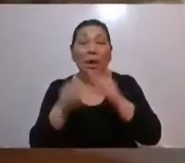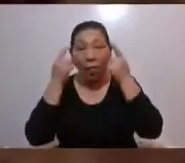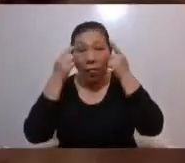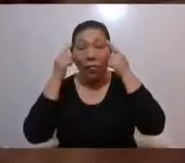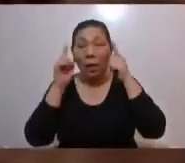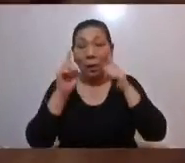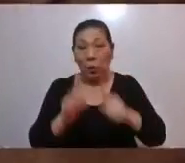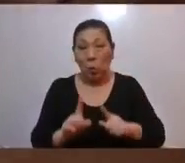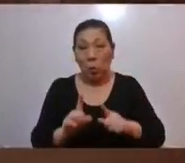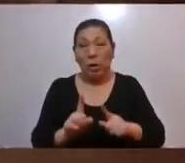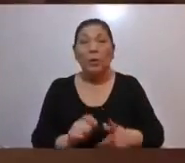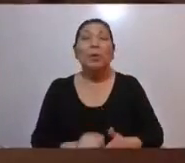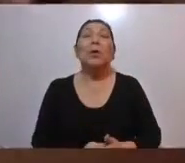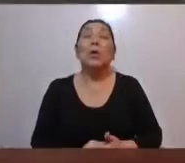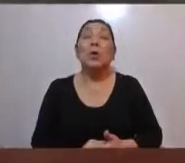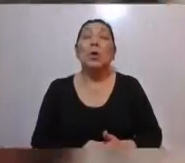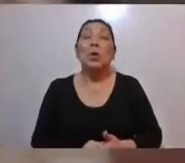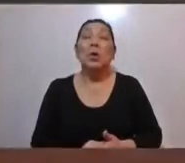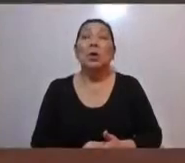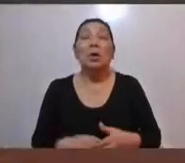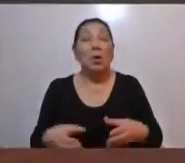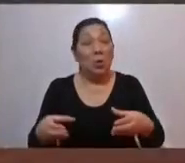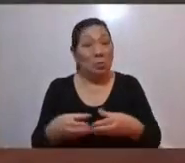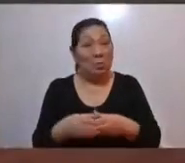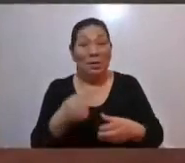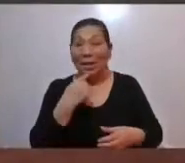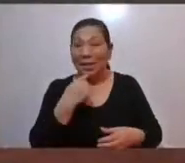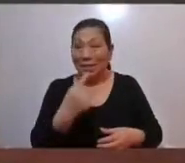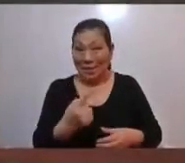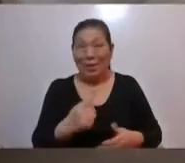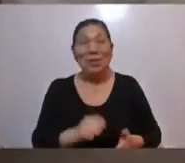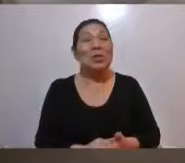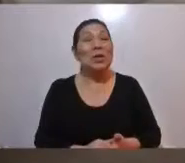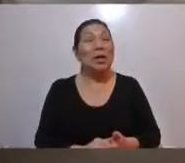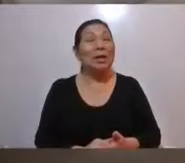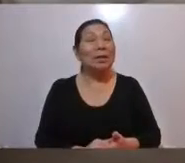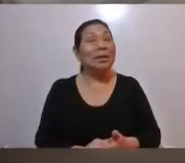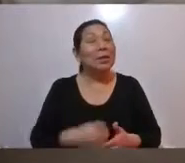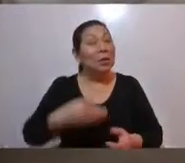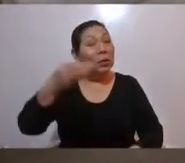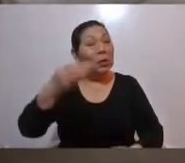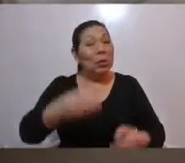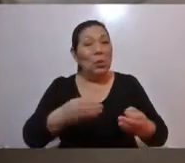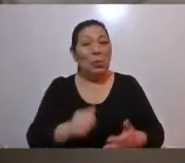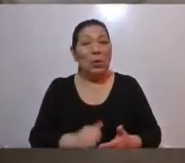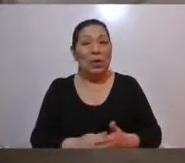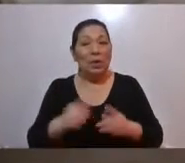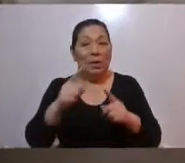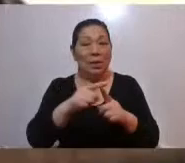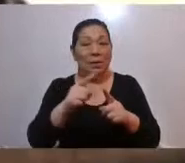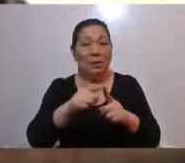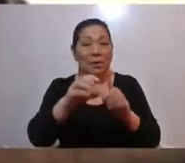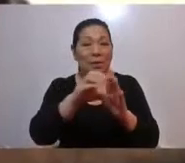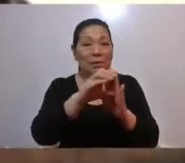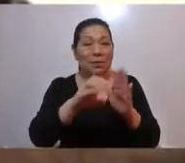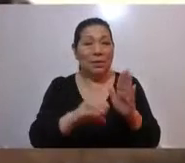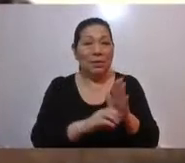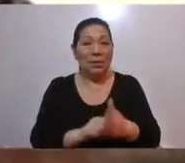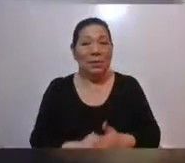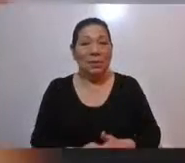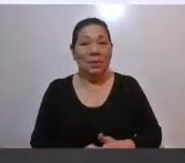El acceso, de acuerdo al comité que mencioné, y también está esto en la sentencia del